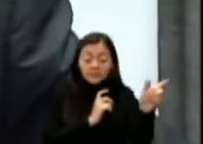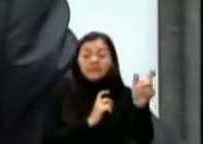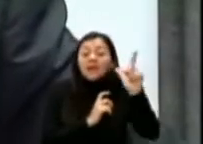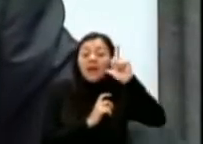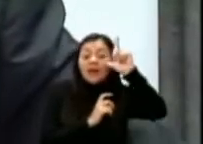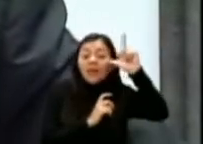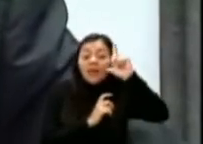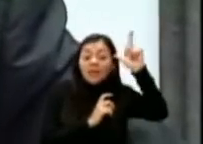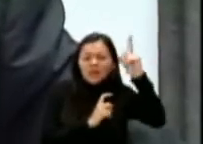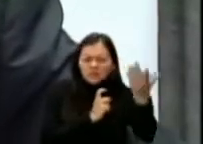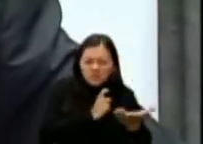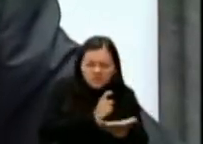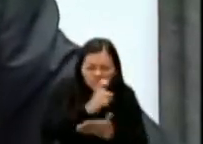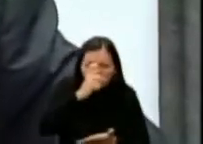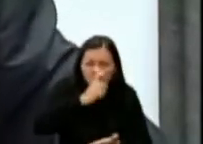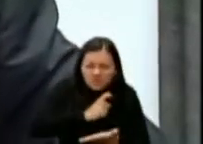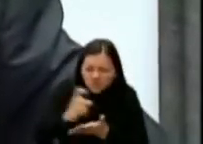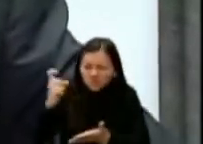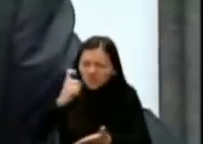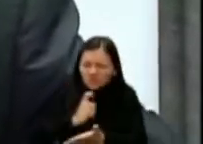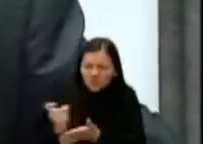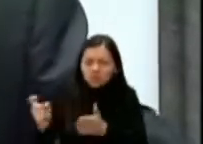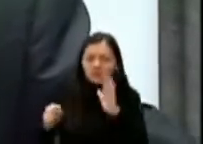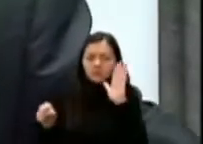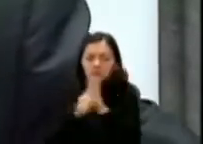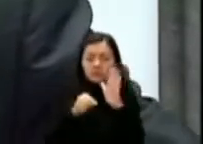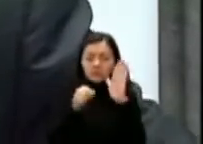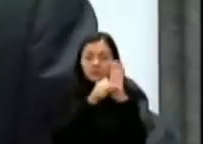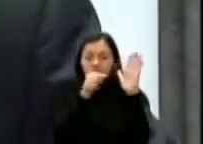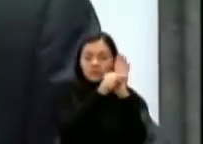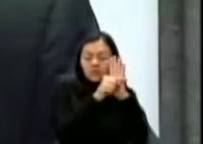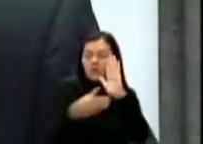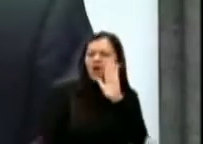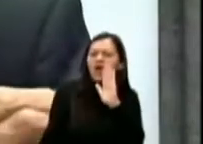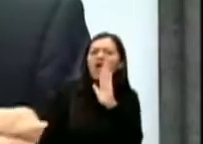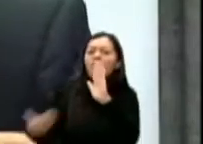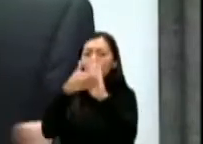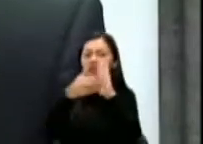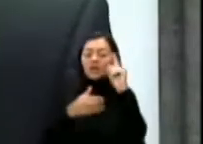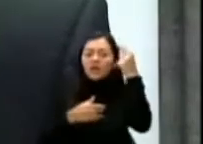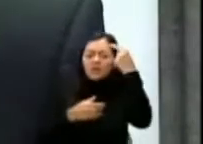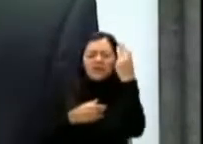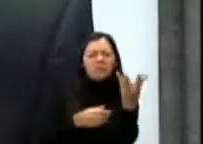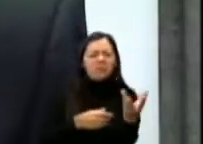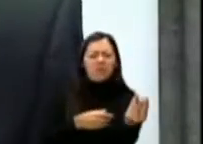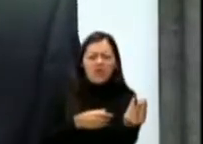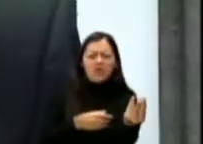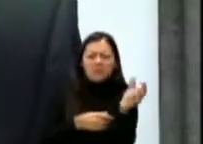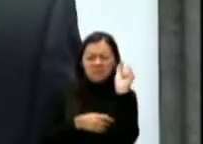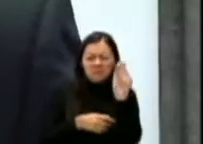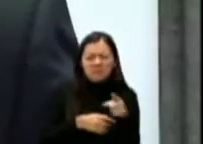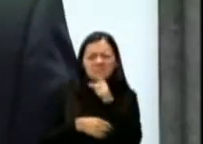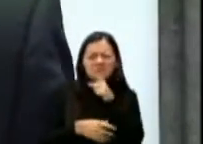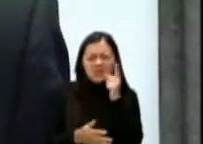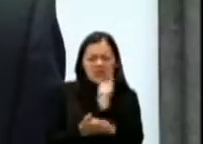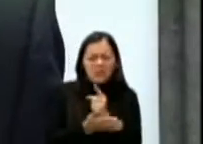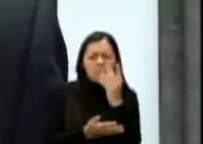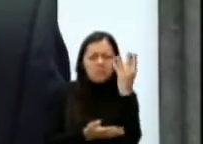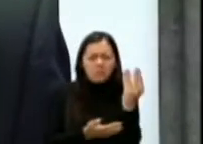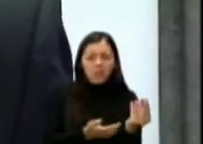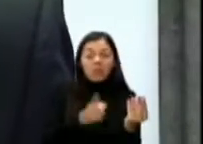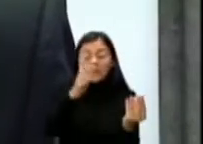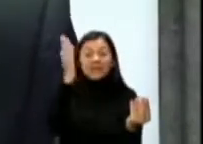están liderando esas posturas en contra o viendo la revolución ciudadana porque digo los pocos usted conoce el evento somos